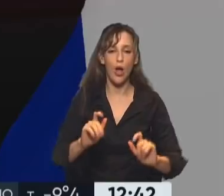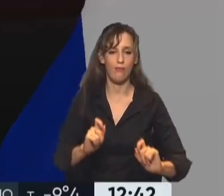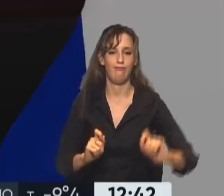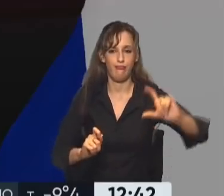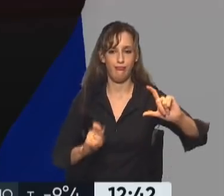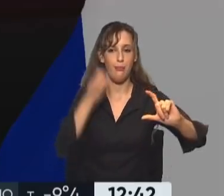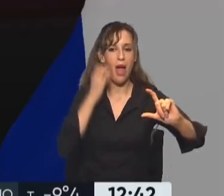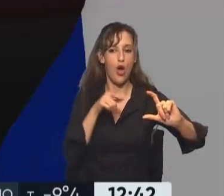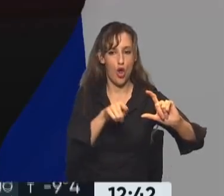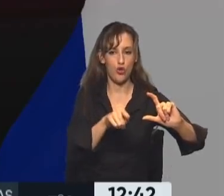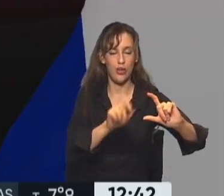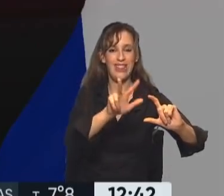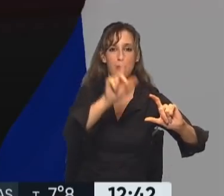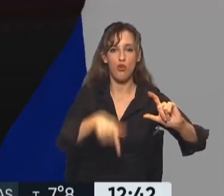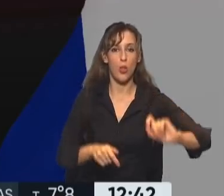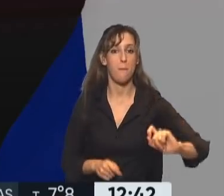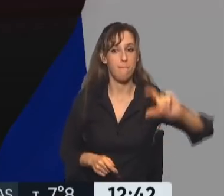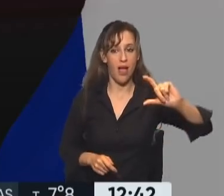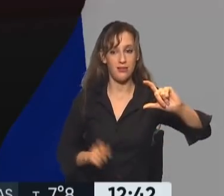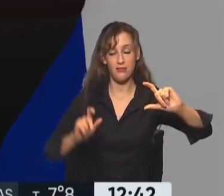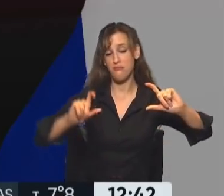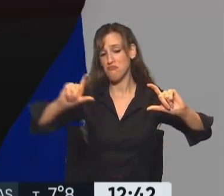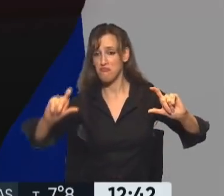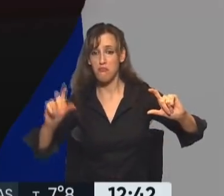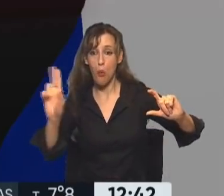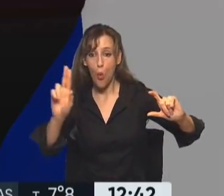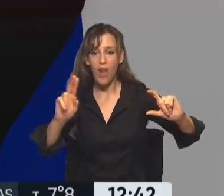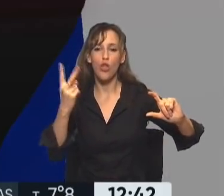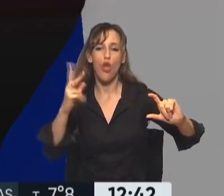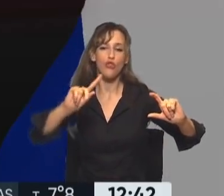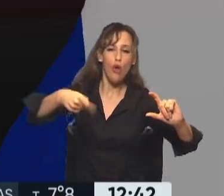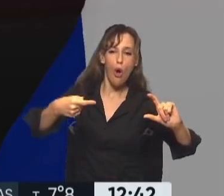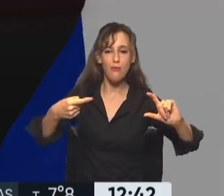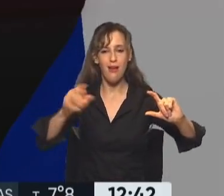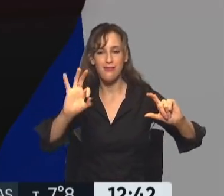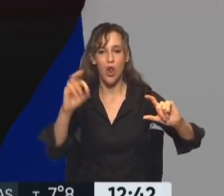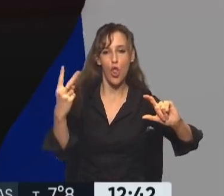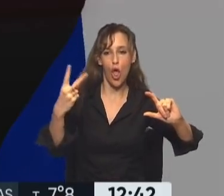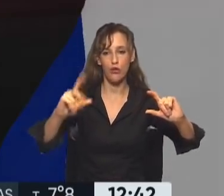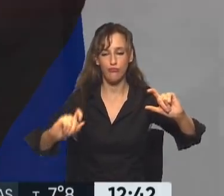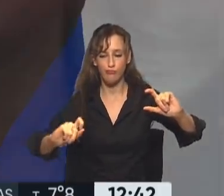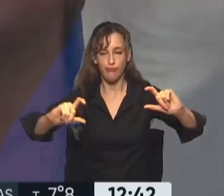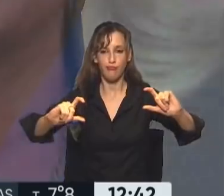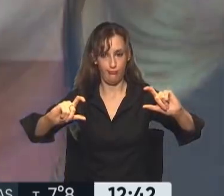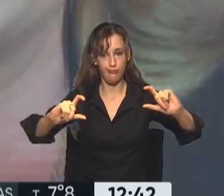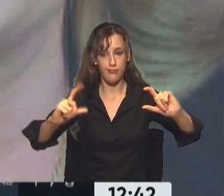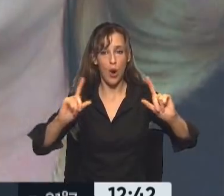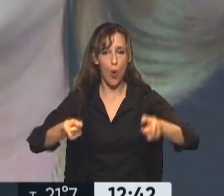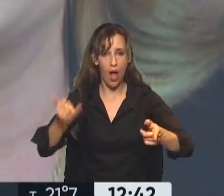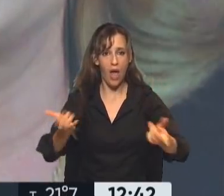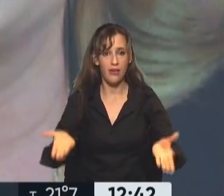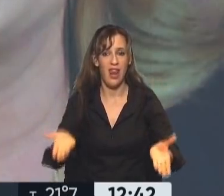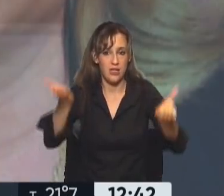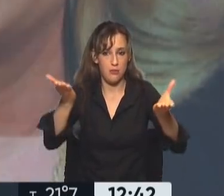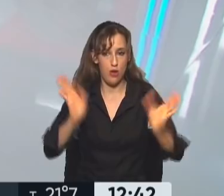Pen un 2, monedas, podríamos decir, muy poquito, 2,02. Hay un crecimiento, obviamente, de